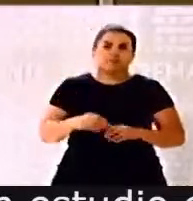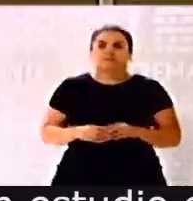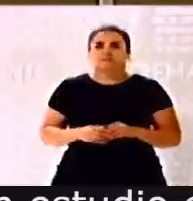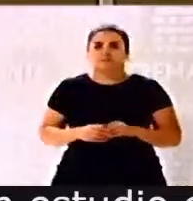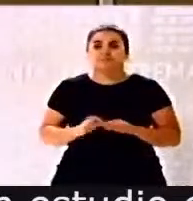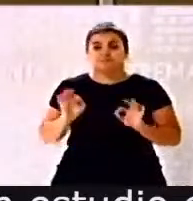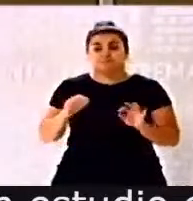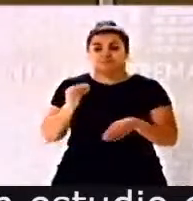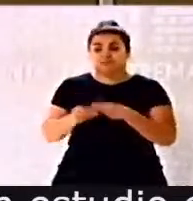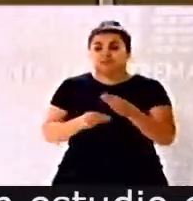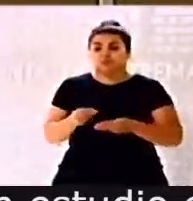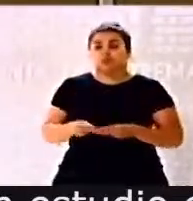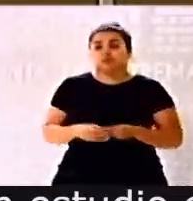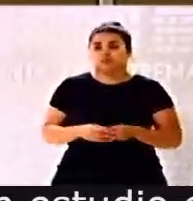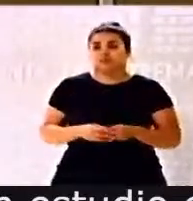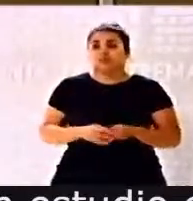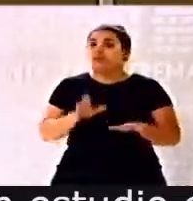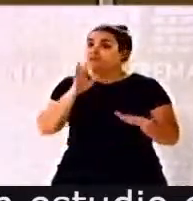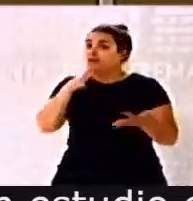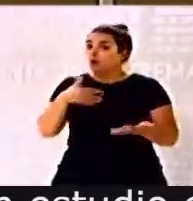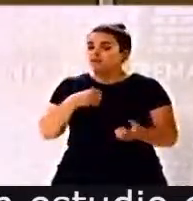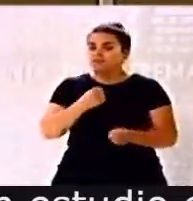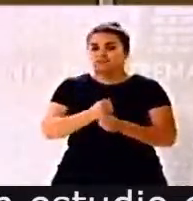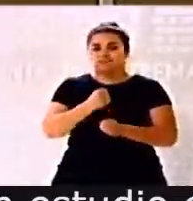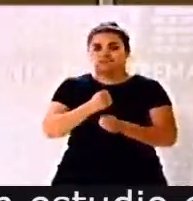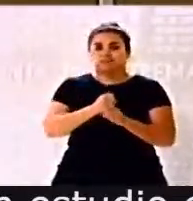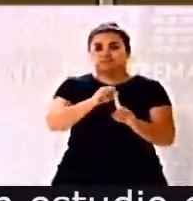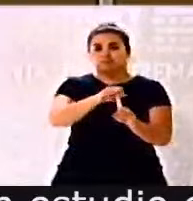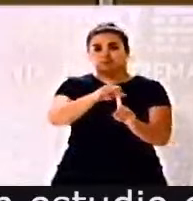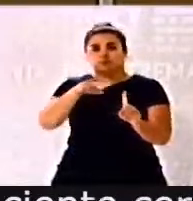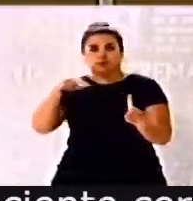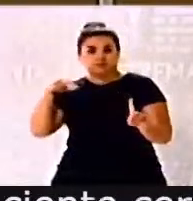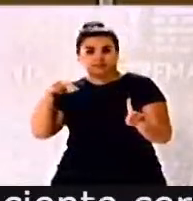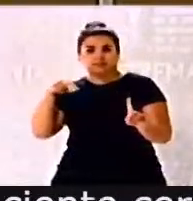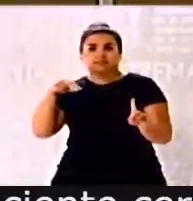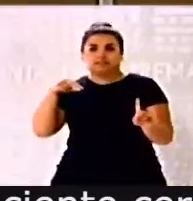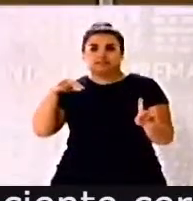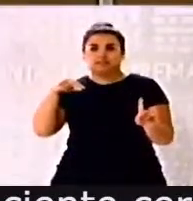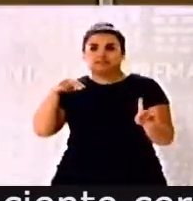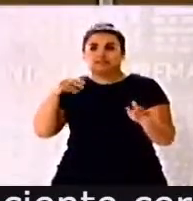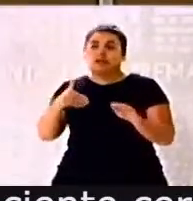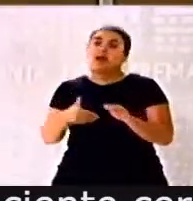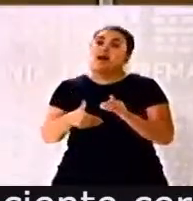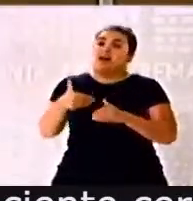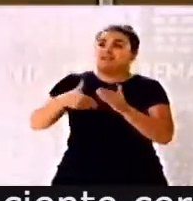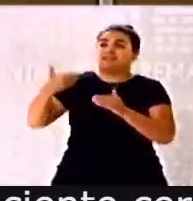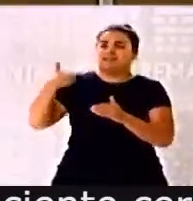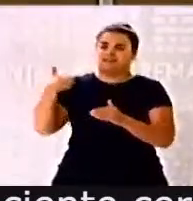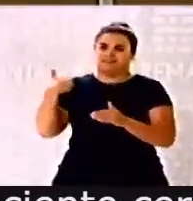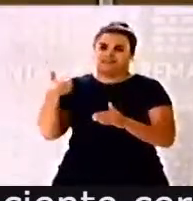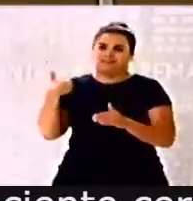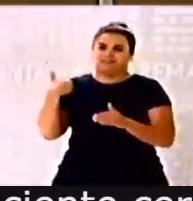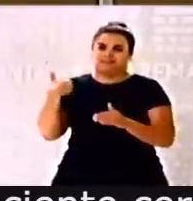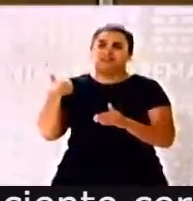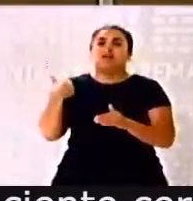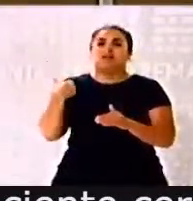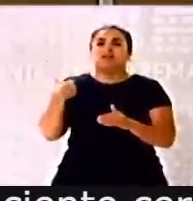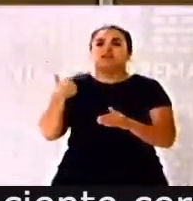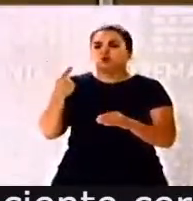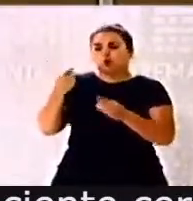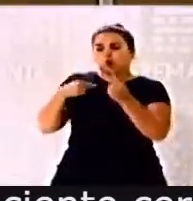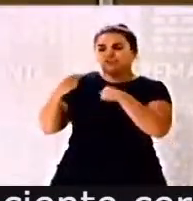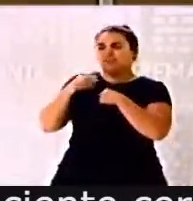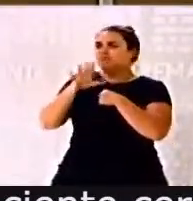lo que hemos hecho. Y ahora estamos trabajando desde el punto de vista retrospectivo. ¿Por qué se contagió el paciente